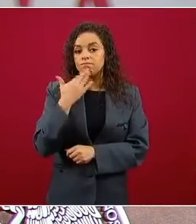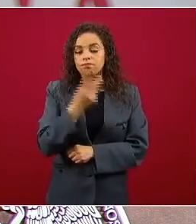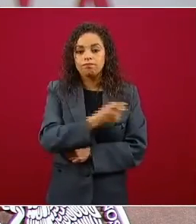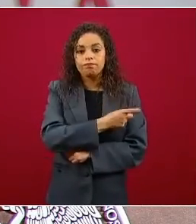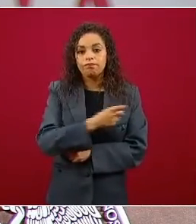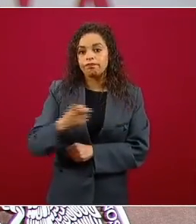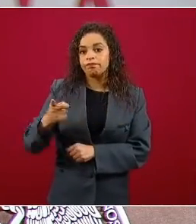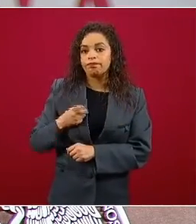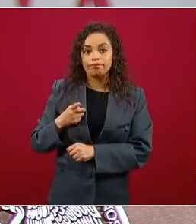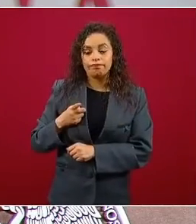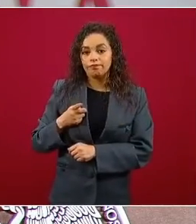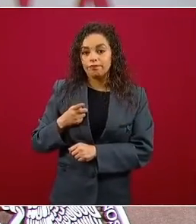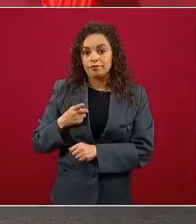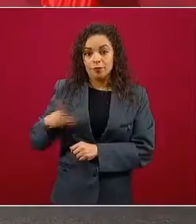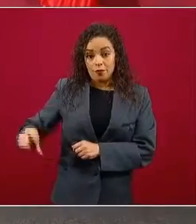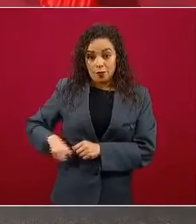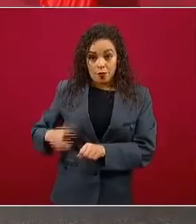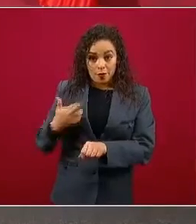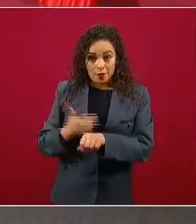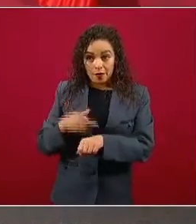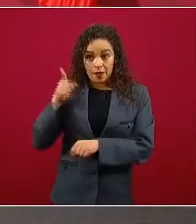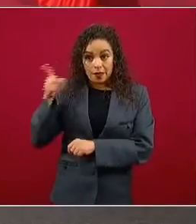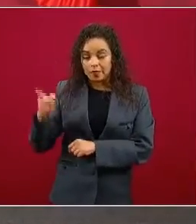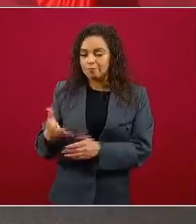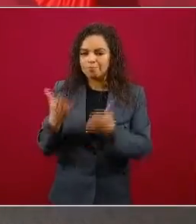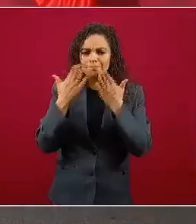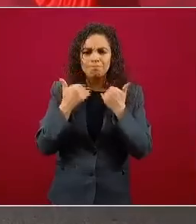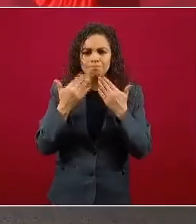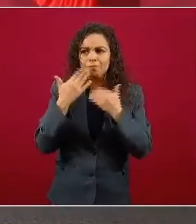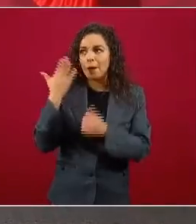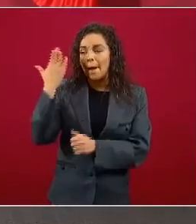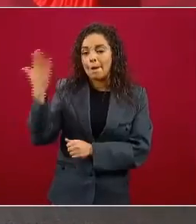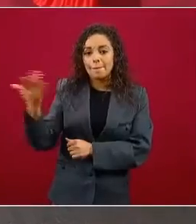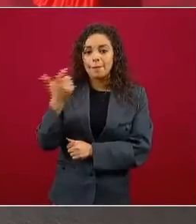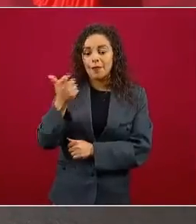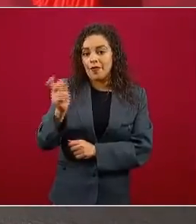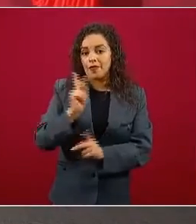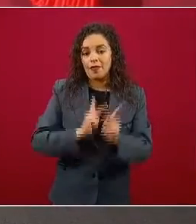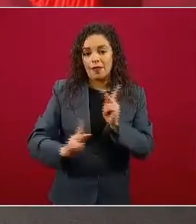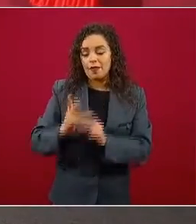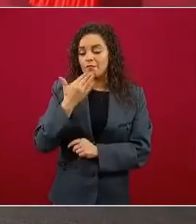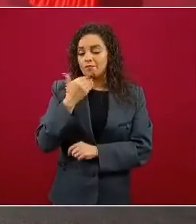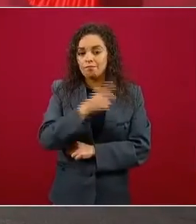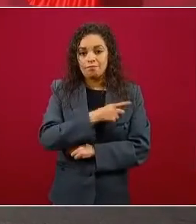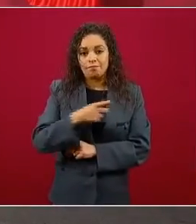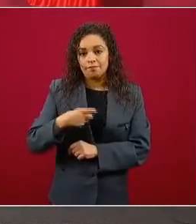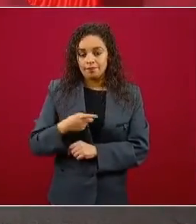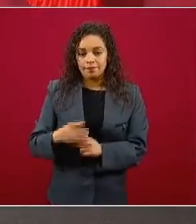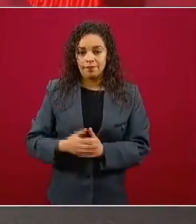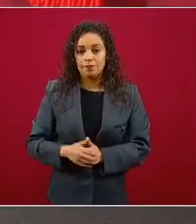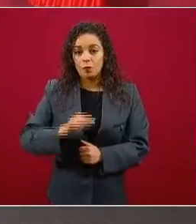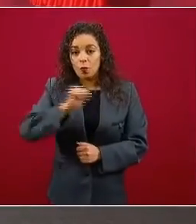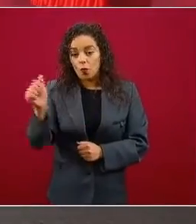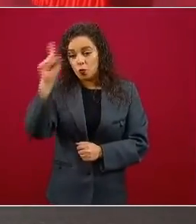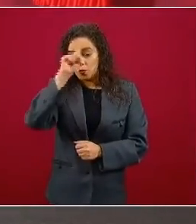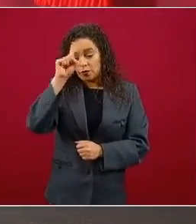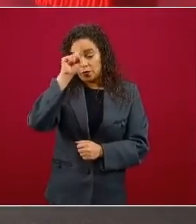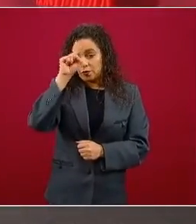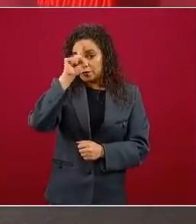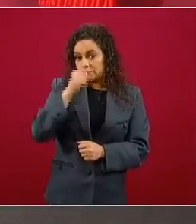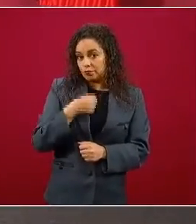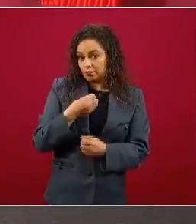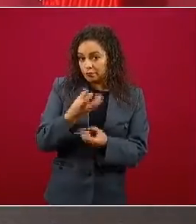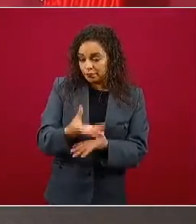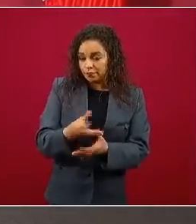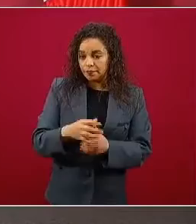de Tlaxcala. Lo otro que es también recomendable